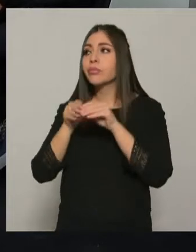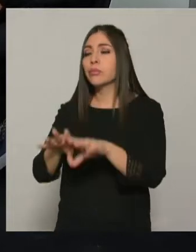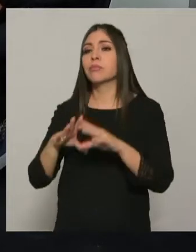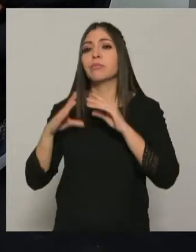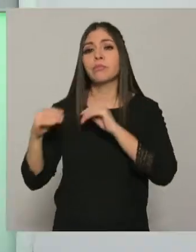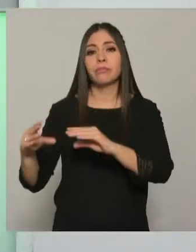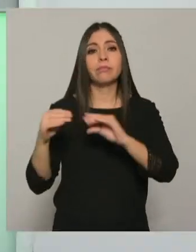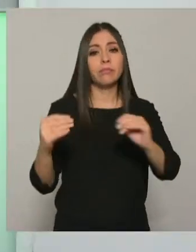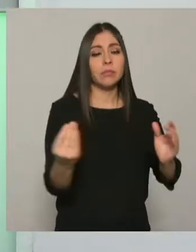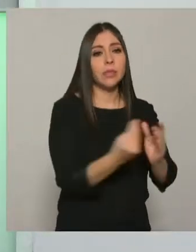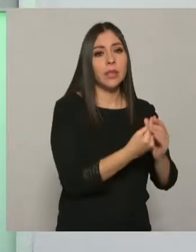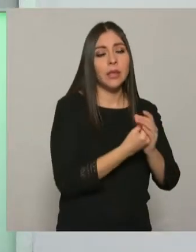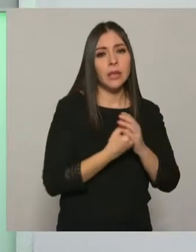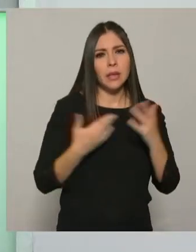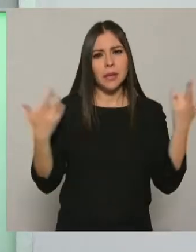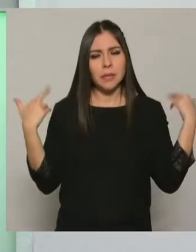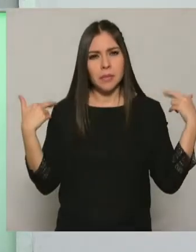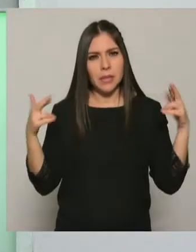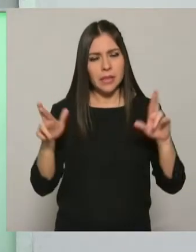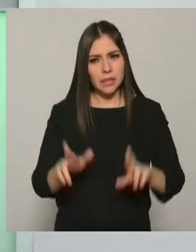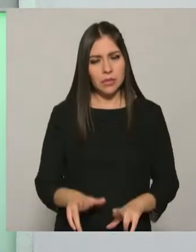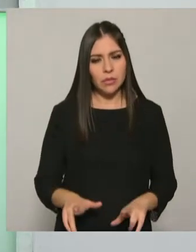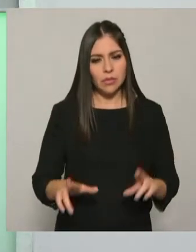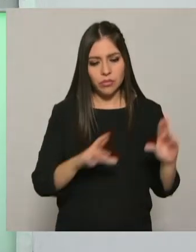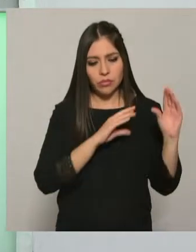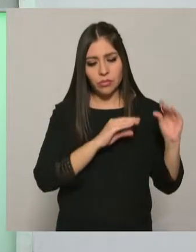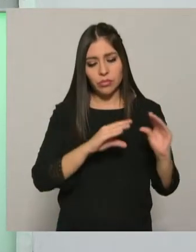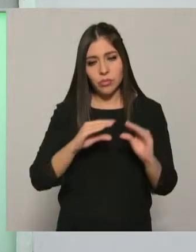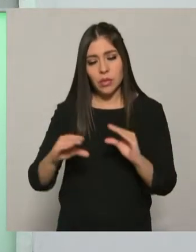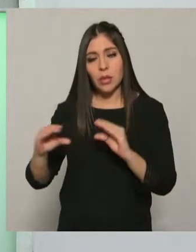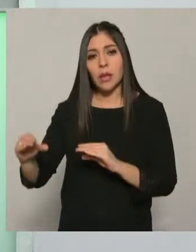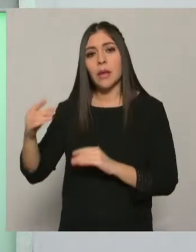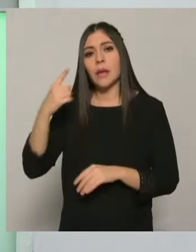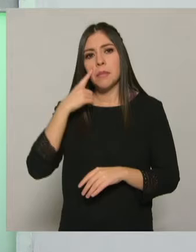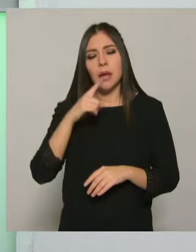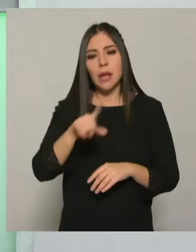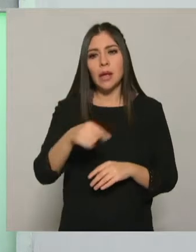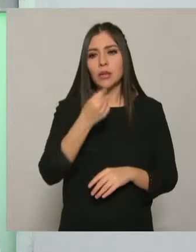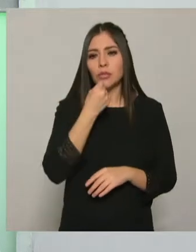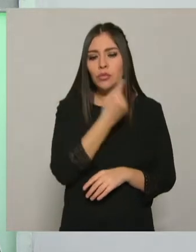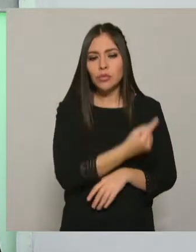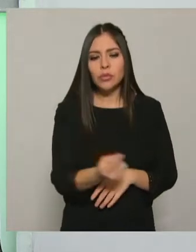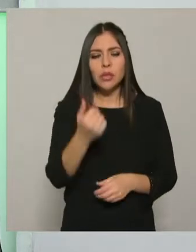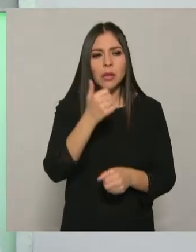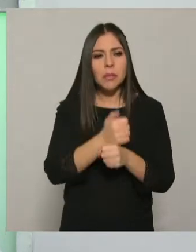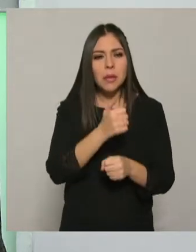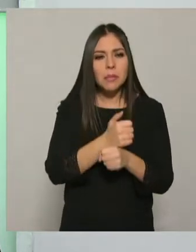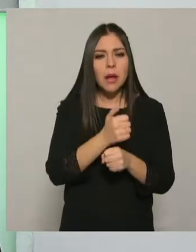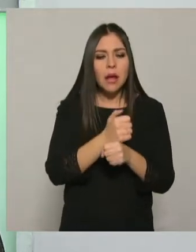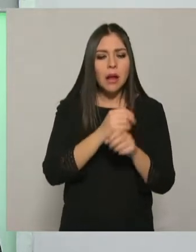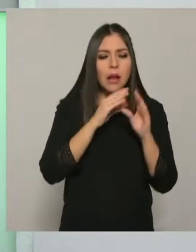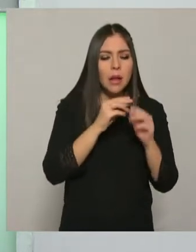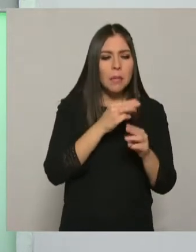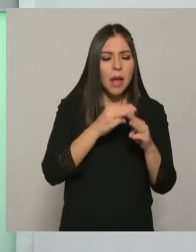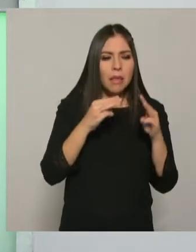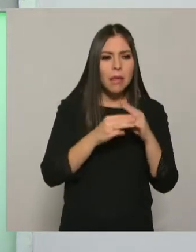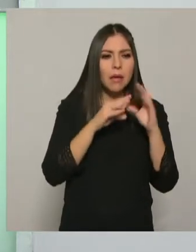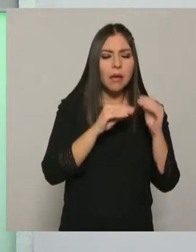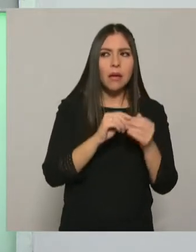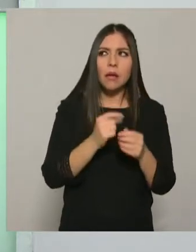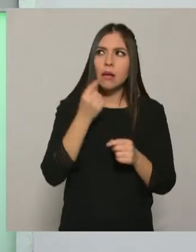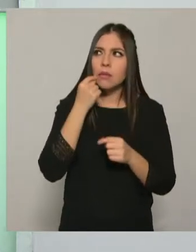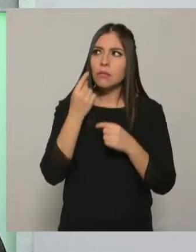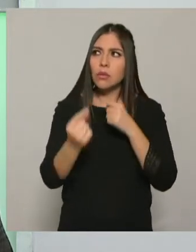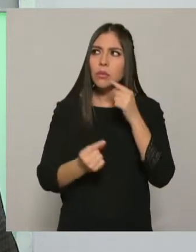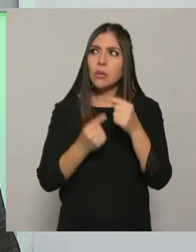sepan supuesto. cómo, incluso dar materias dentro de las mismas primeros años de la escuela para que los mismos niños vayan creciendo con esta nueva realidad que tenemos en la ciudad y el